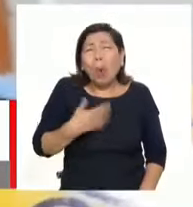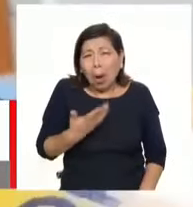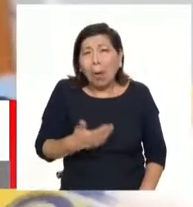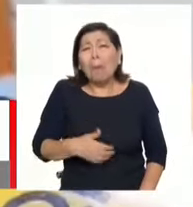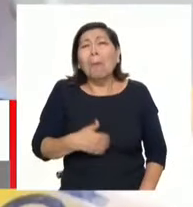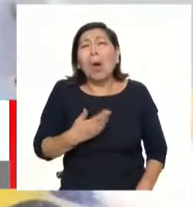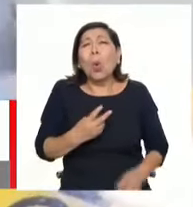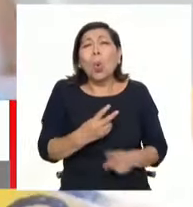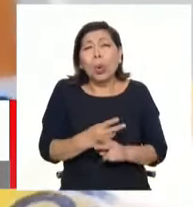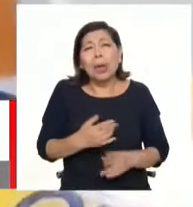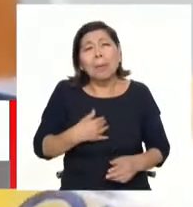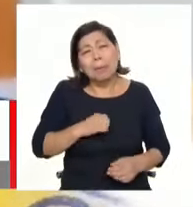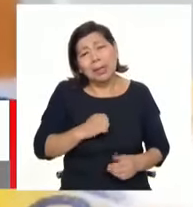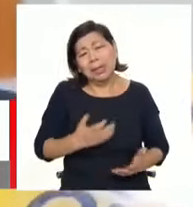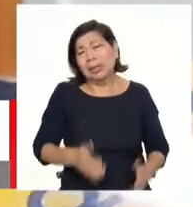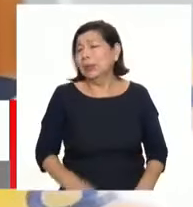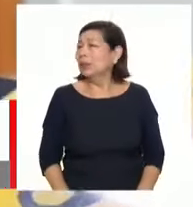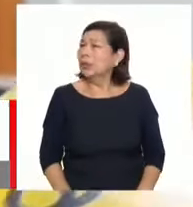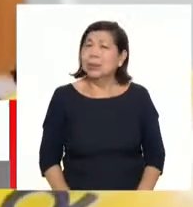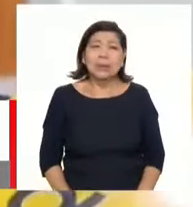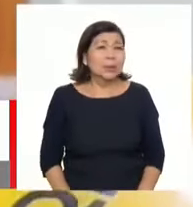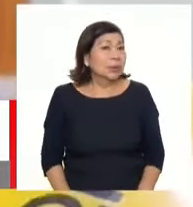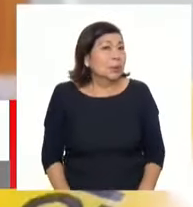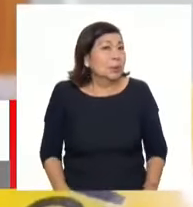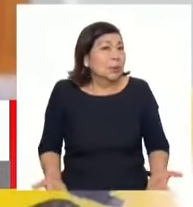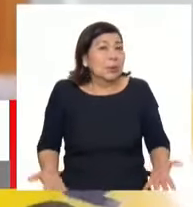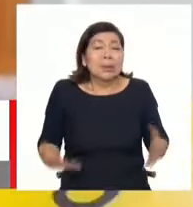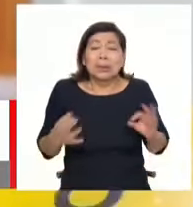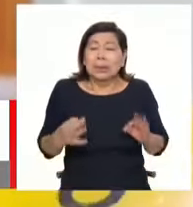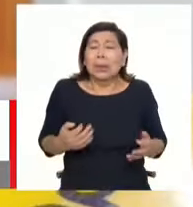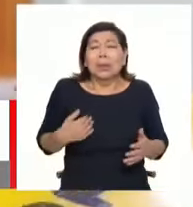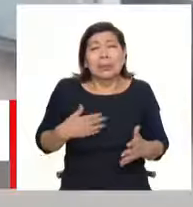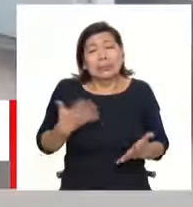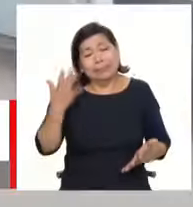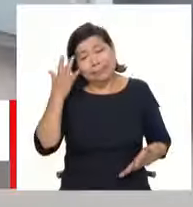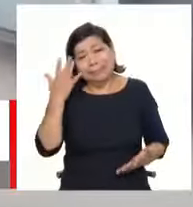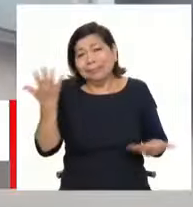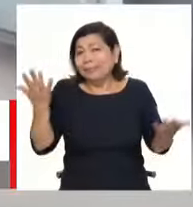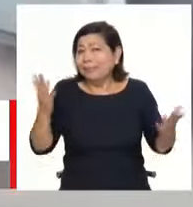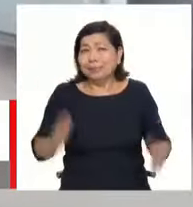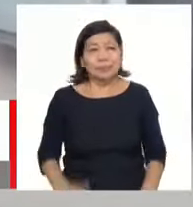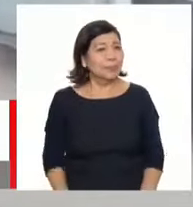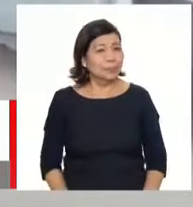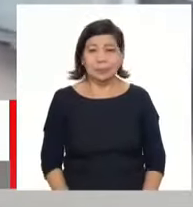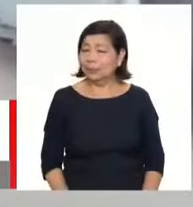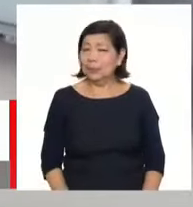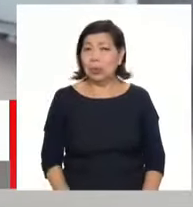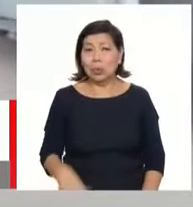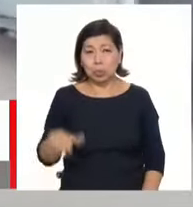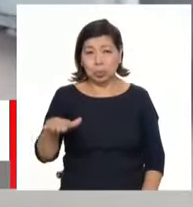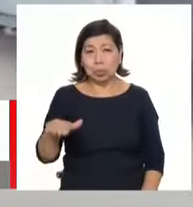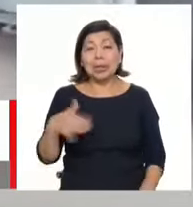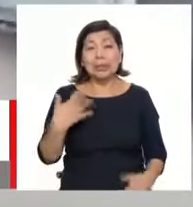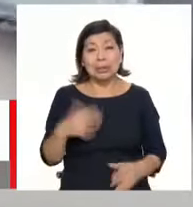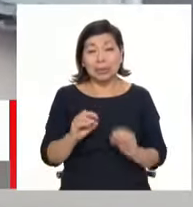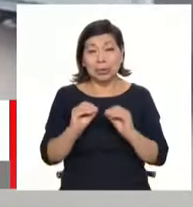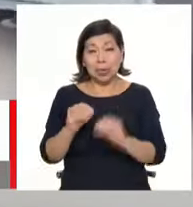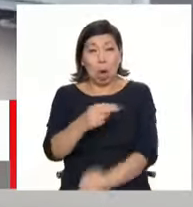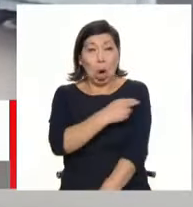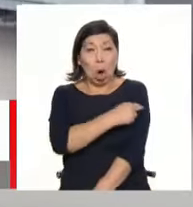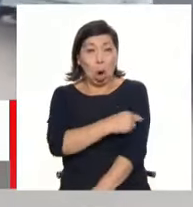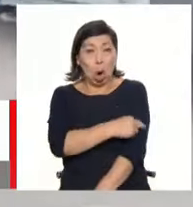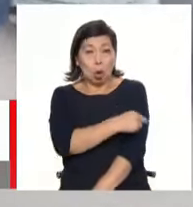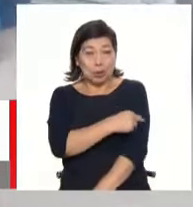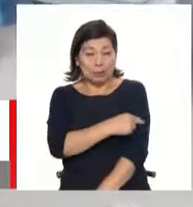voy a tener más cuidado de mi hija, pero siempre me ha escapado. Luego, la niña fue derivada al hospital